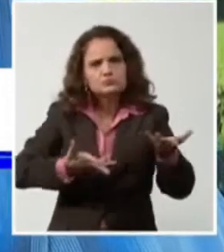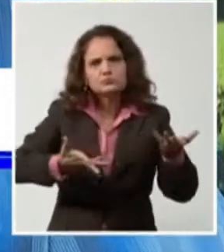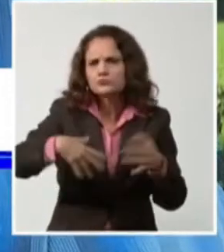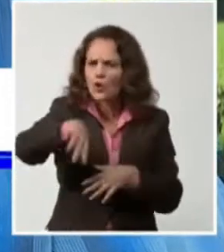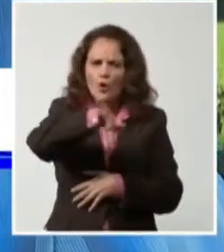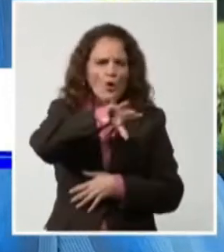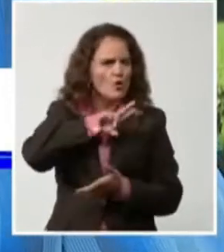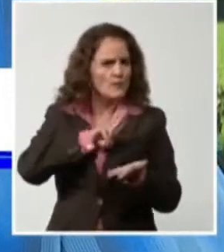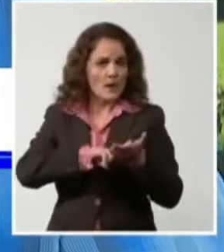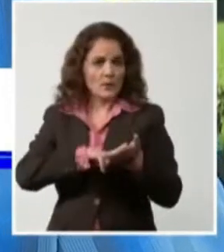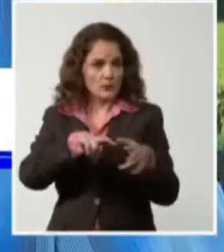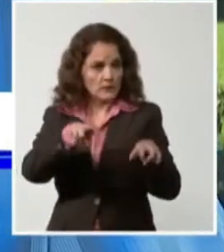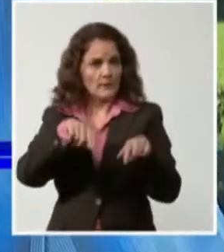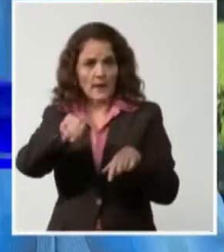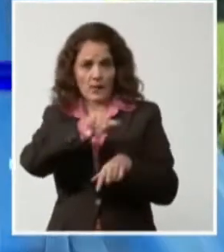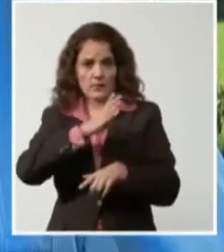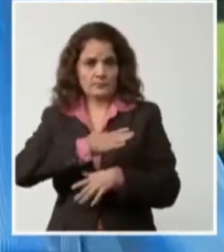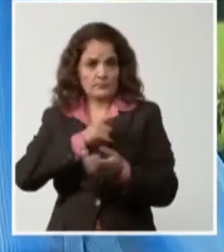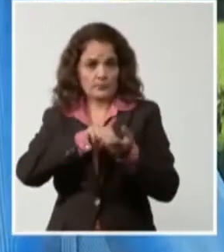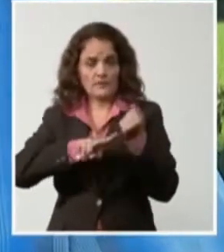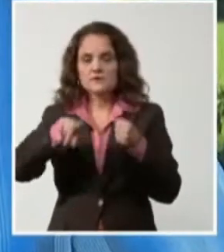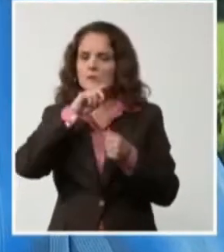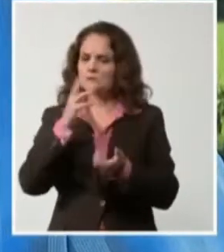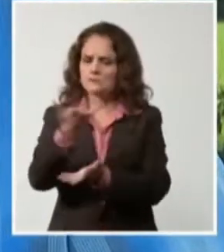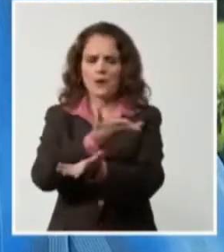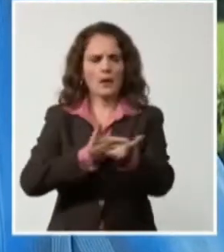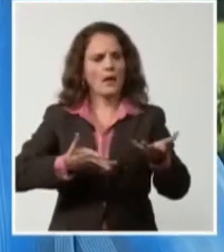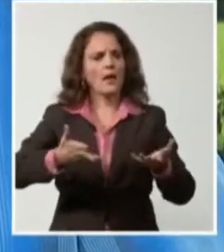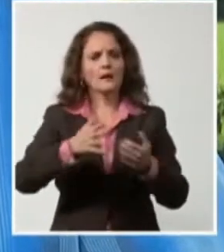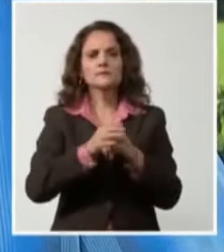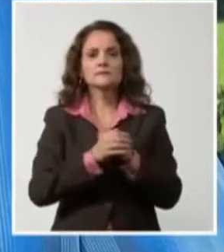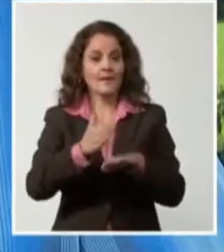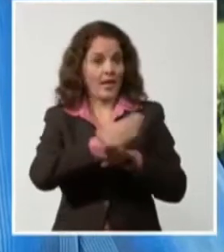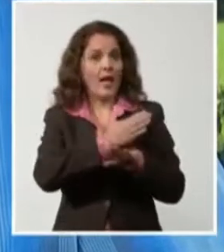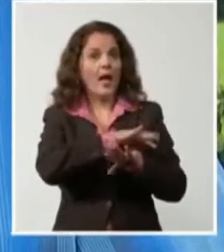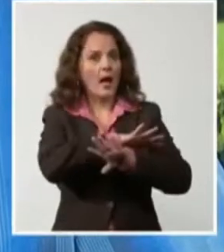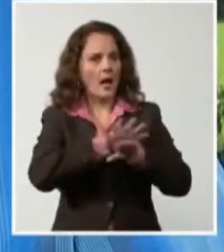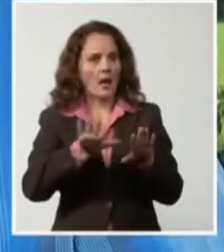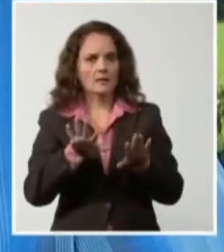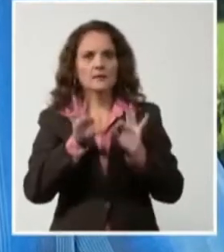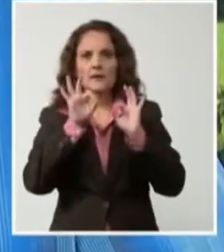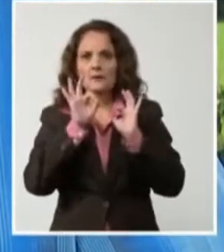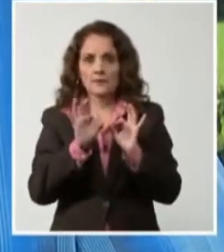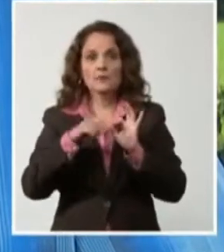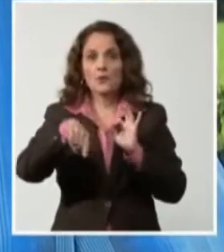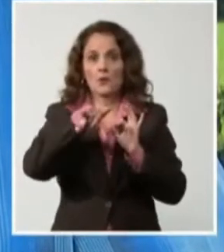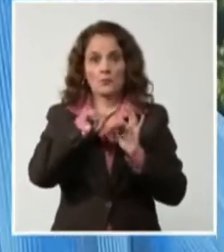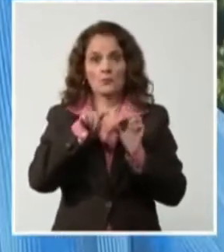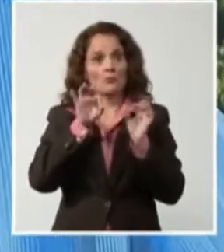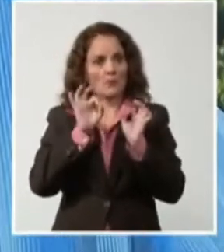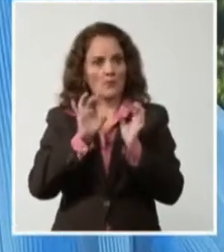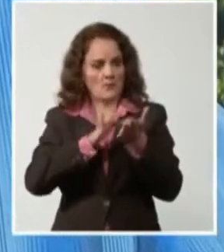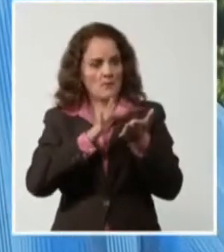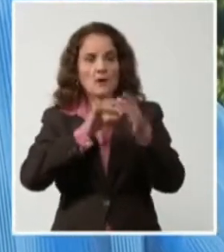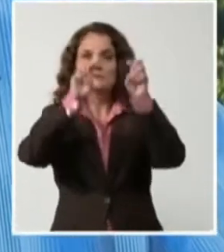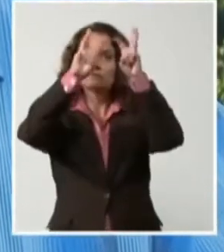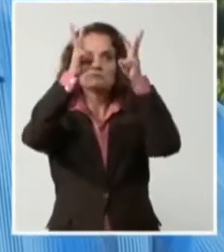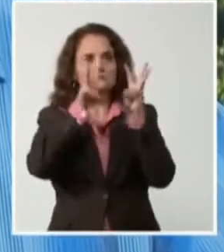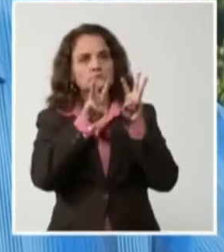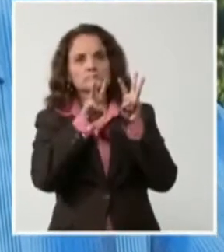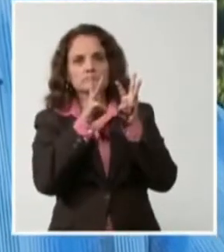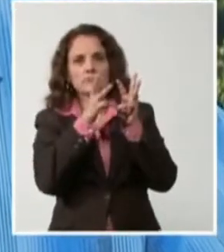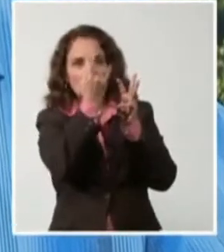pero que ha existido, incluso desde mucho antes, la posibilidad, mediante el empleo de las redes, de las